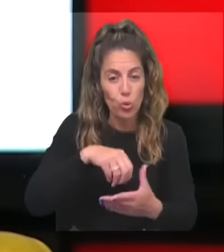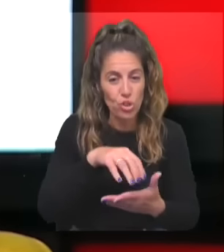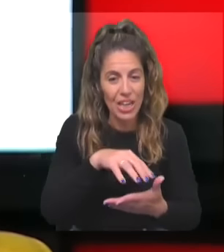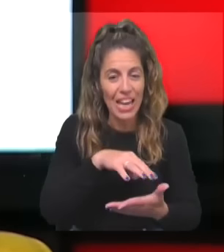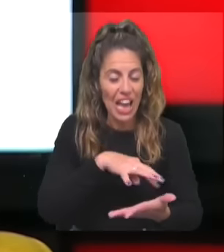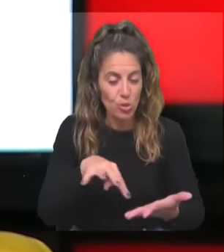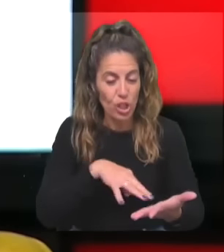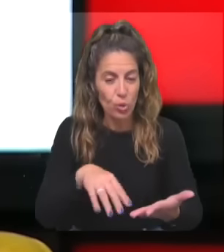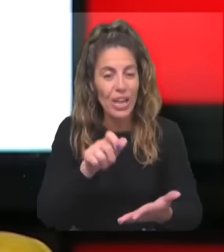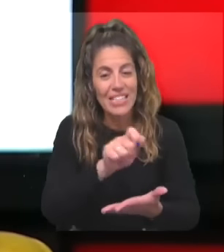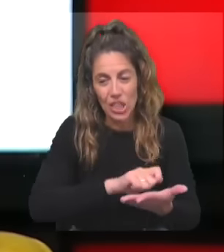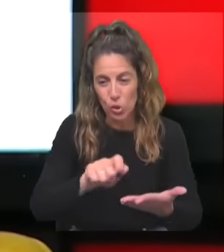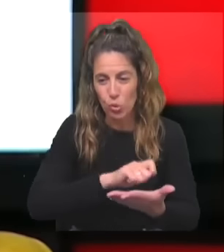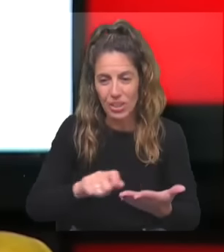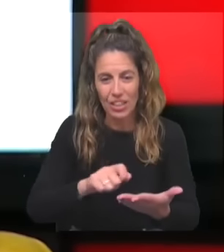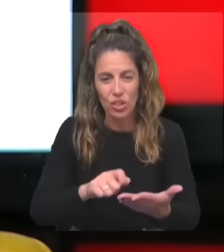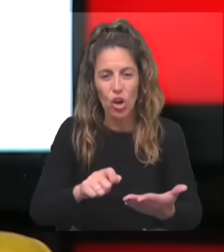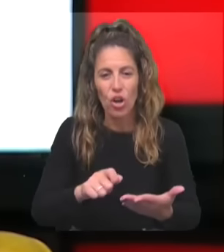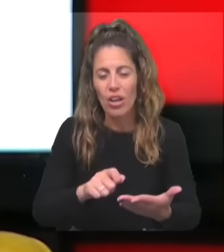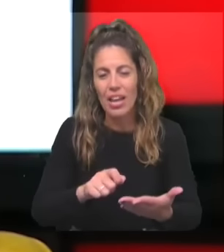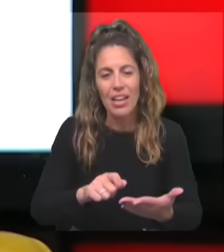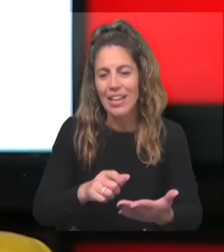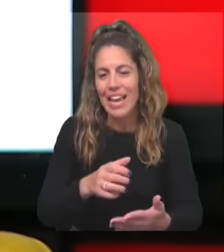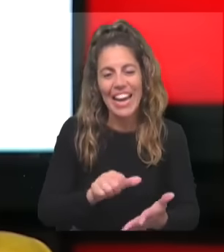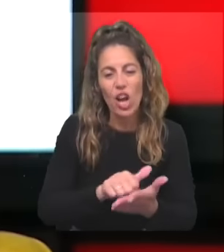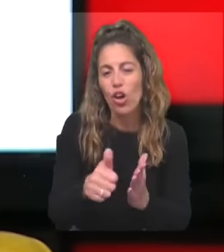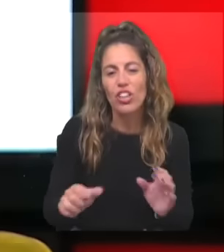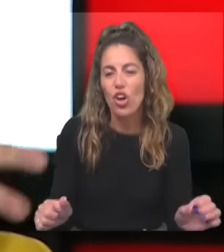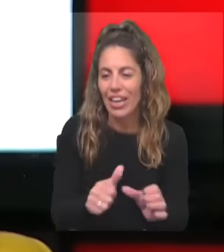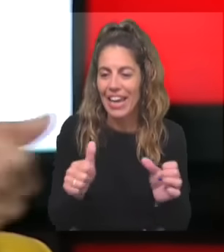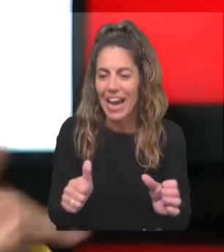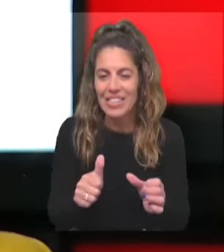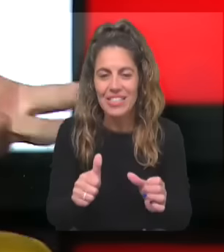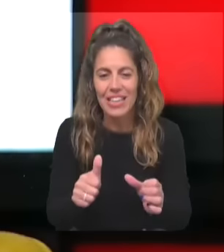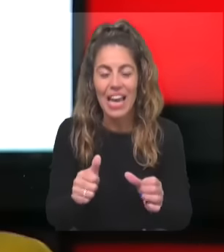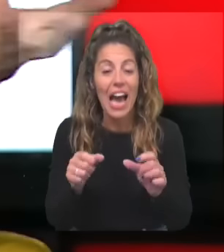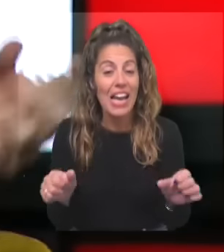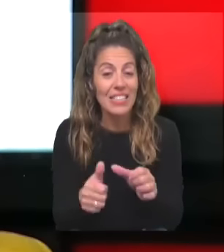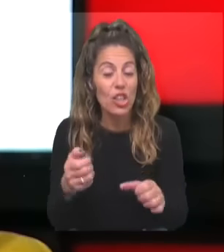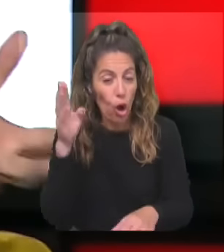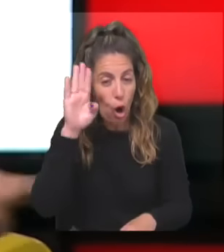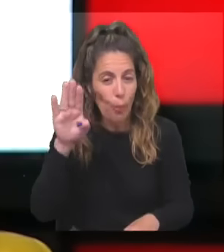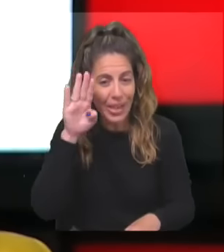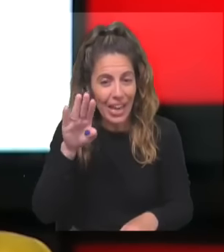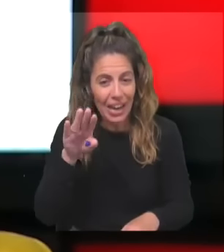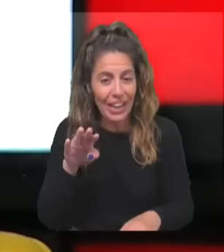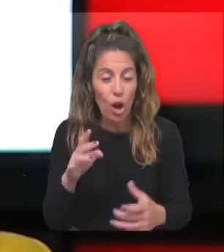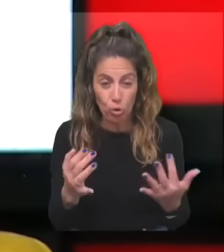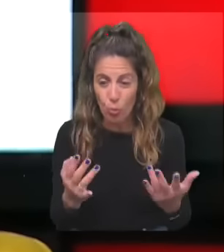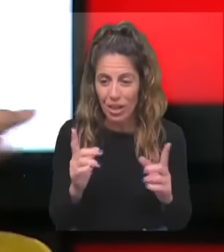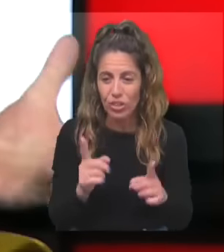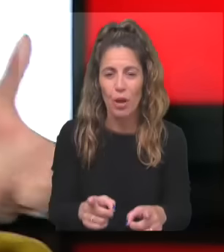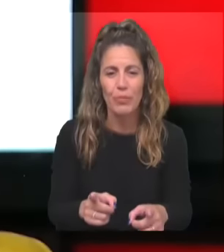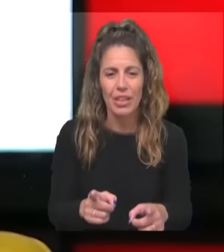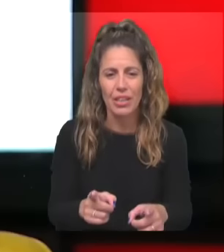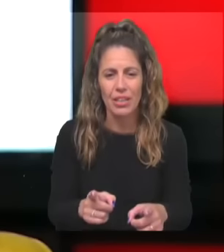es increíble el recorrido que hace Marianela y haciendo incluso algunos homenajes escultóricos con sus propias manos, que